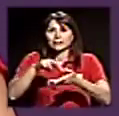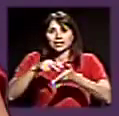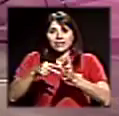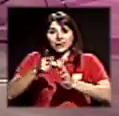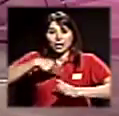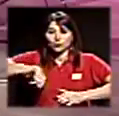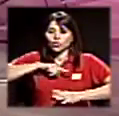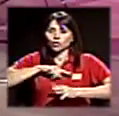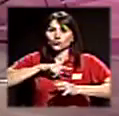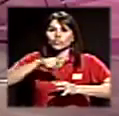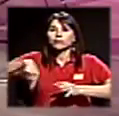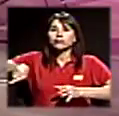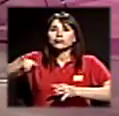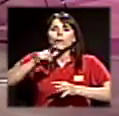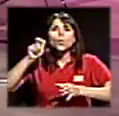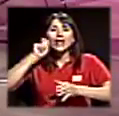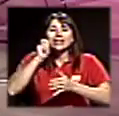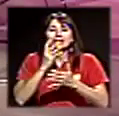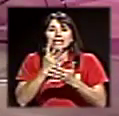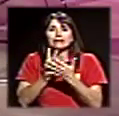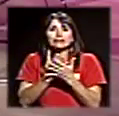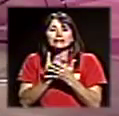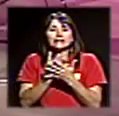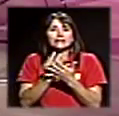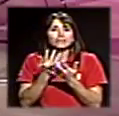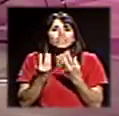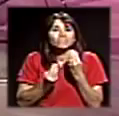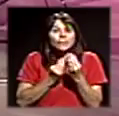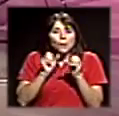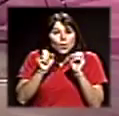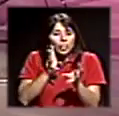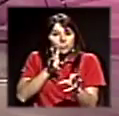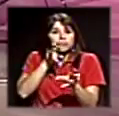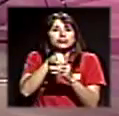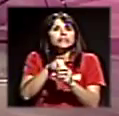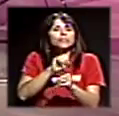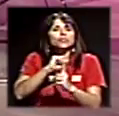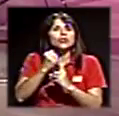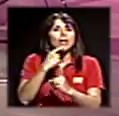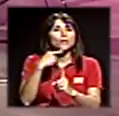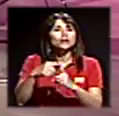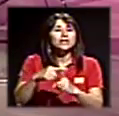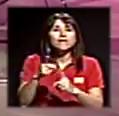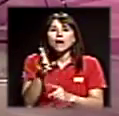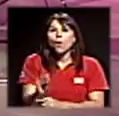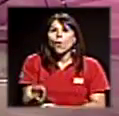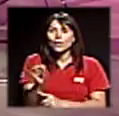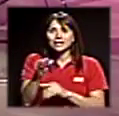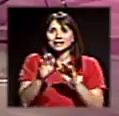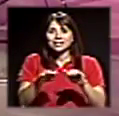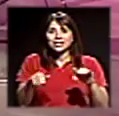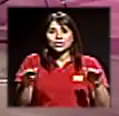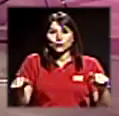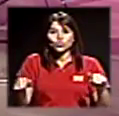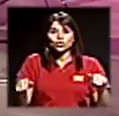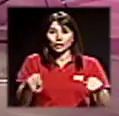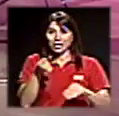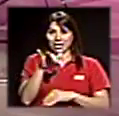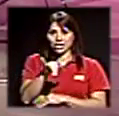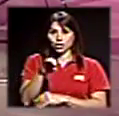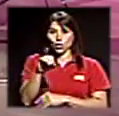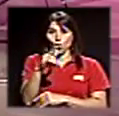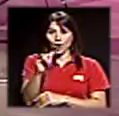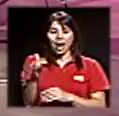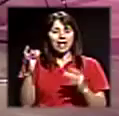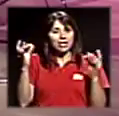espacios de inserción positiva para la sociedad, para mujeres privadas de libertad, para jóvenes, para niños, o sea, que llegue el yoga a todas